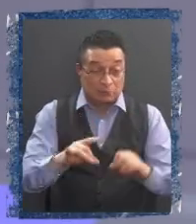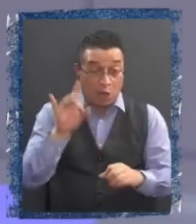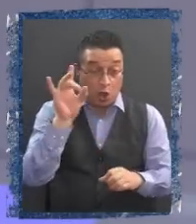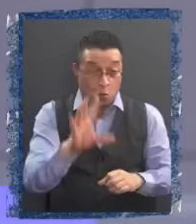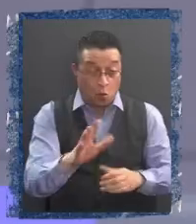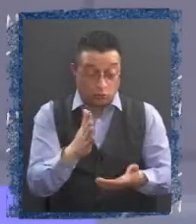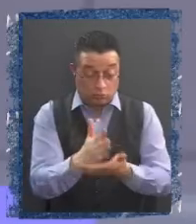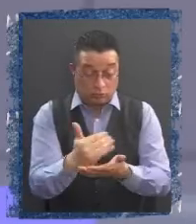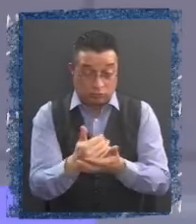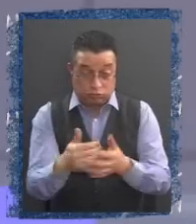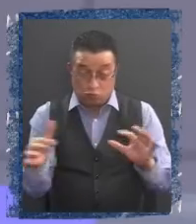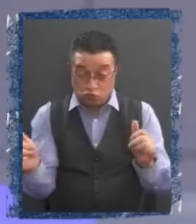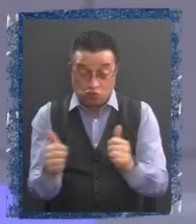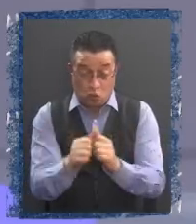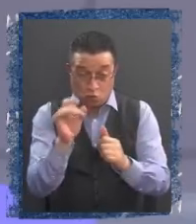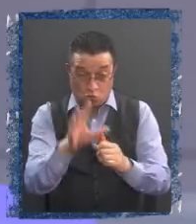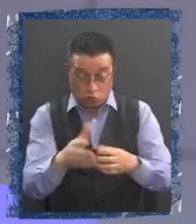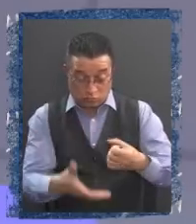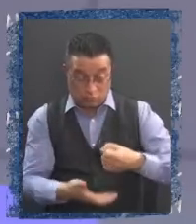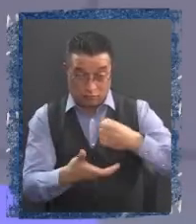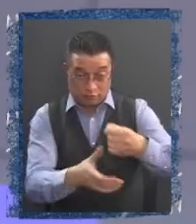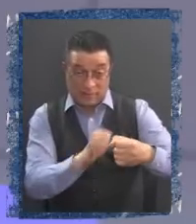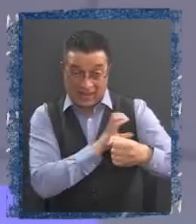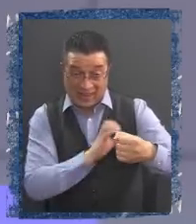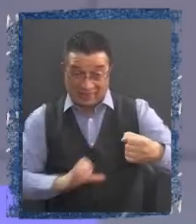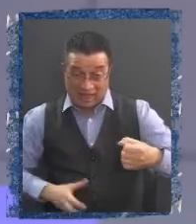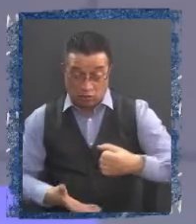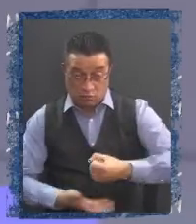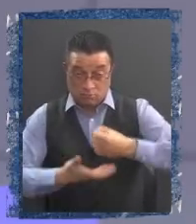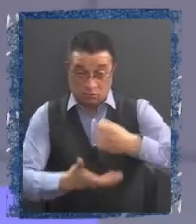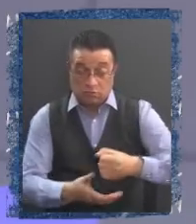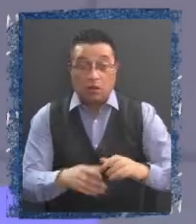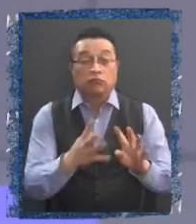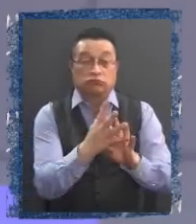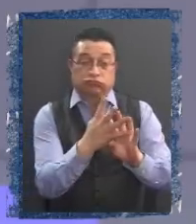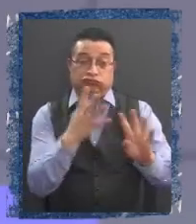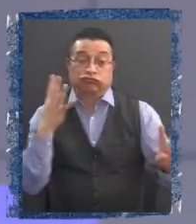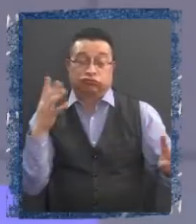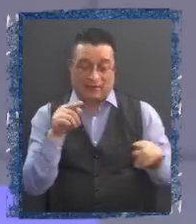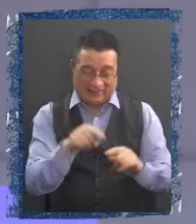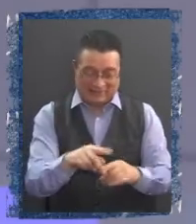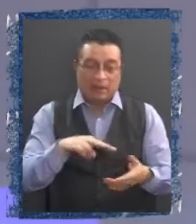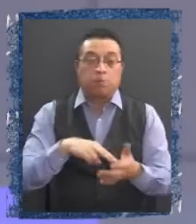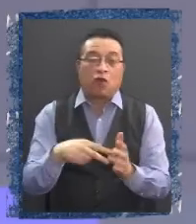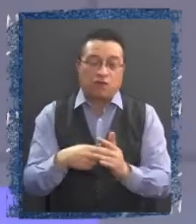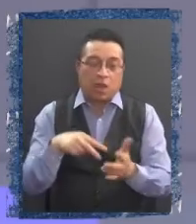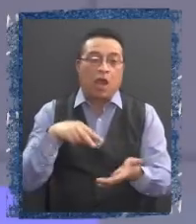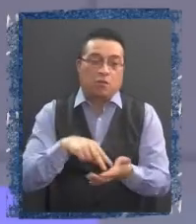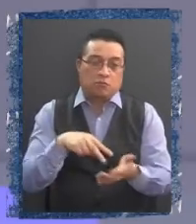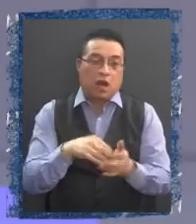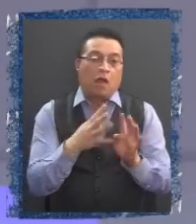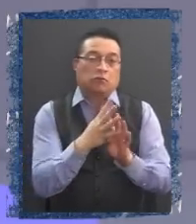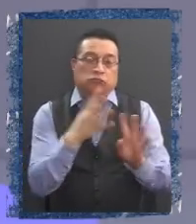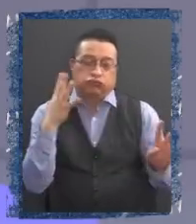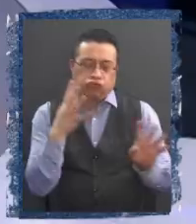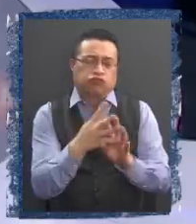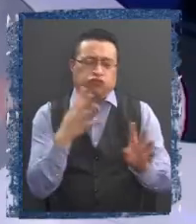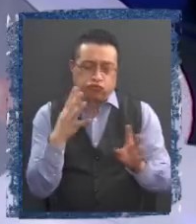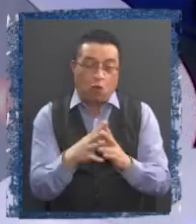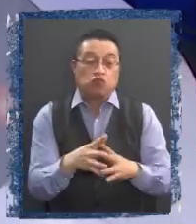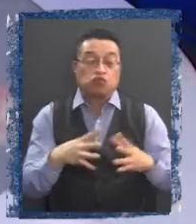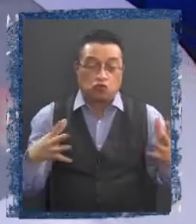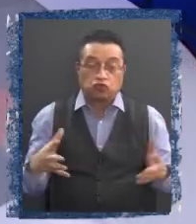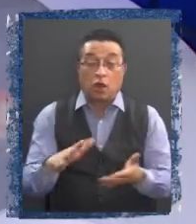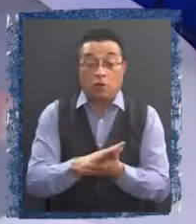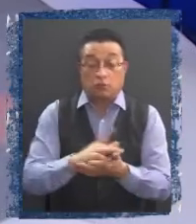administración conjunta y única de los recursos estatal, es que hay listas de espera. Ese es el gran problema de esos países, que tienen grandes listas de espera. El ejemplo mejor